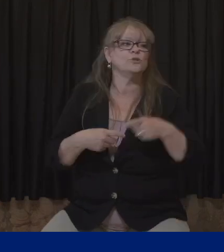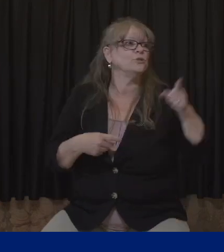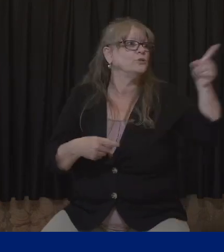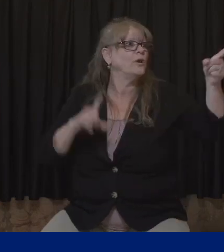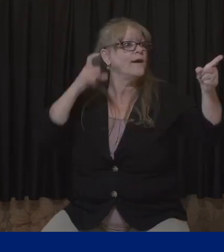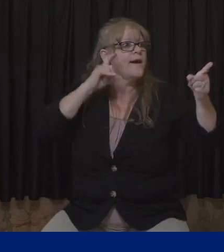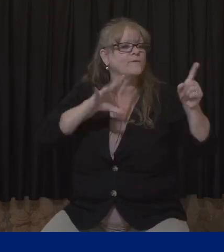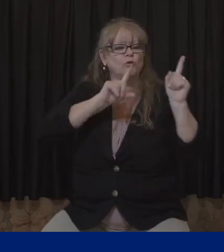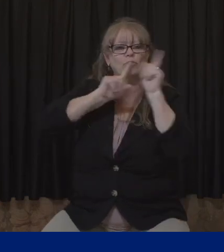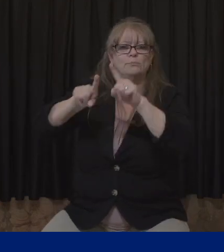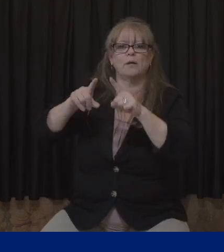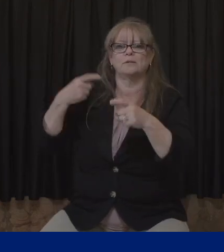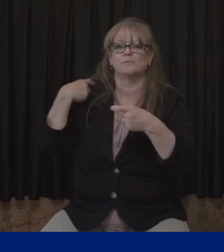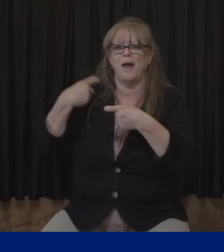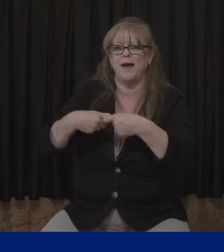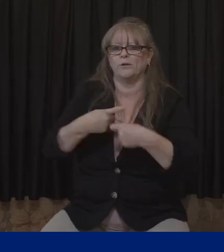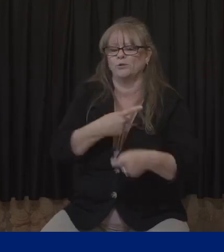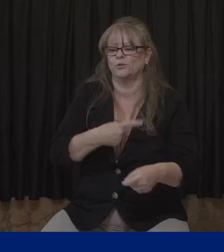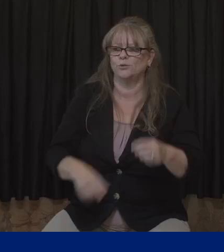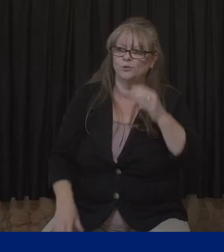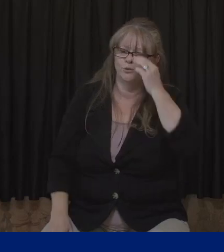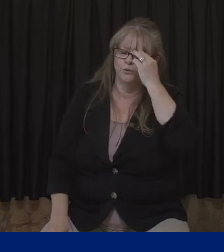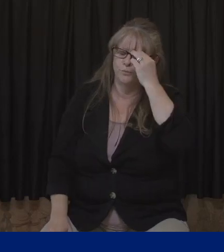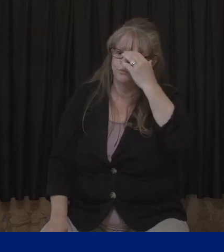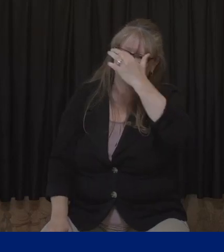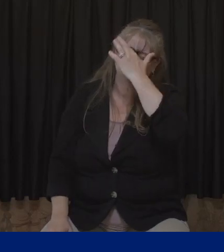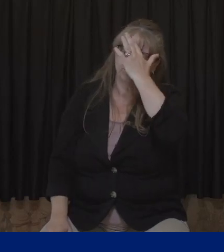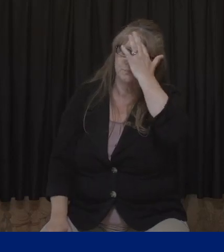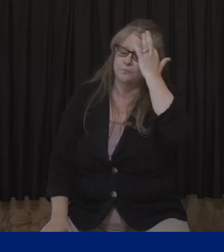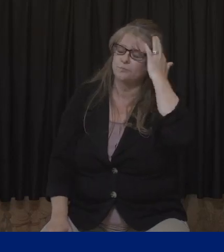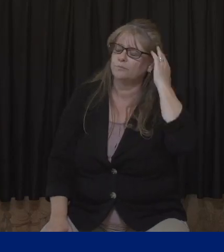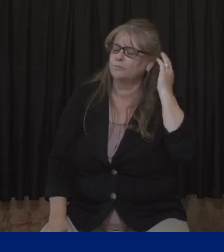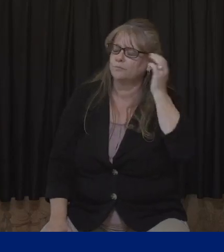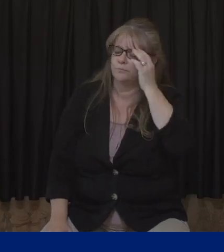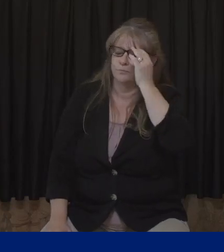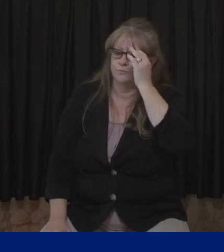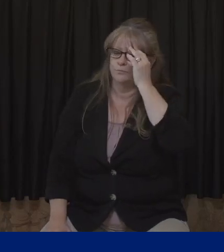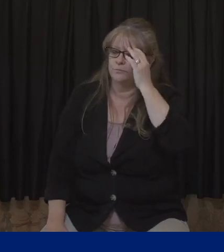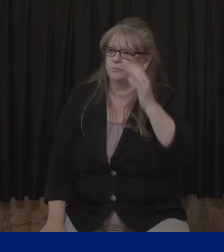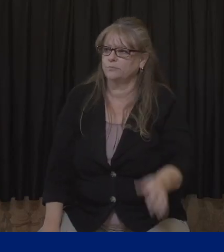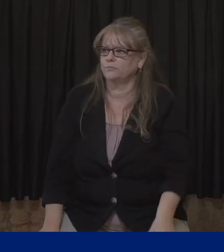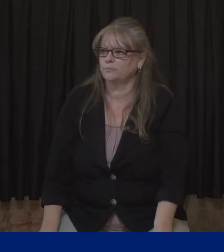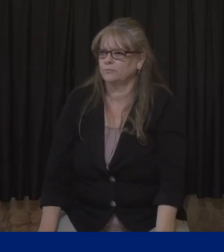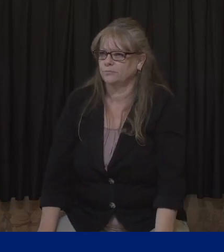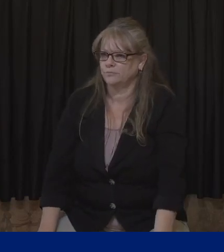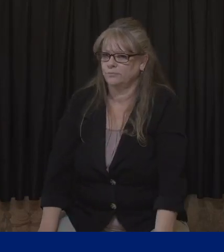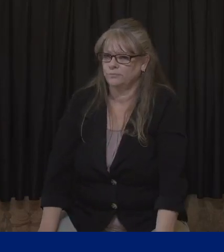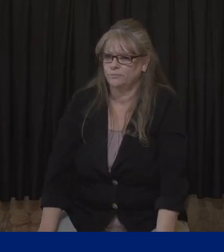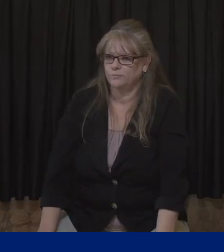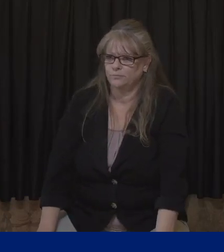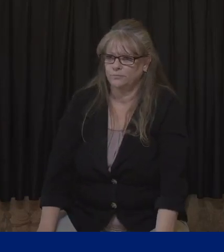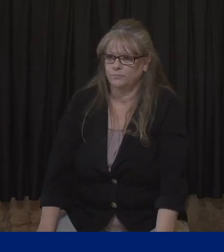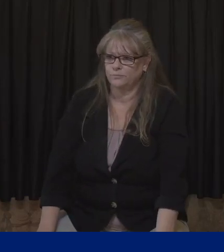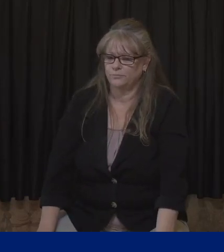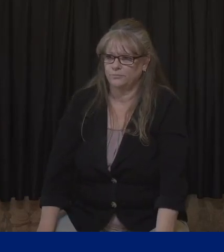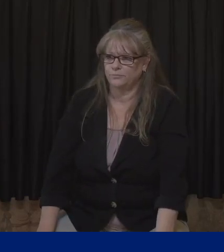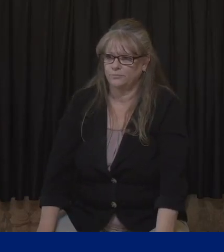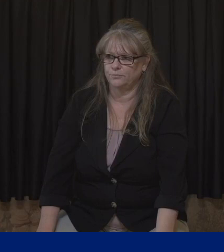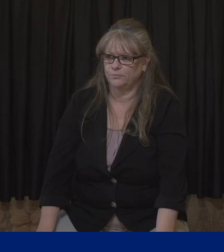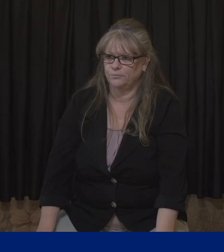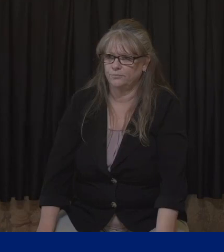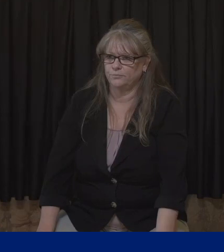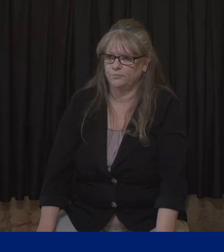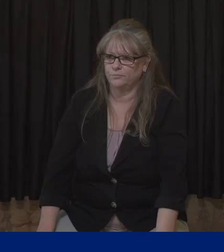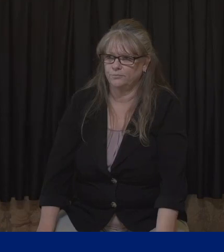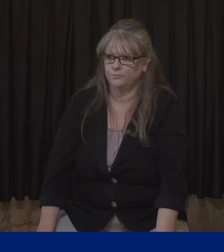fase que todos entiendan que todo no es seguro permanente. Es un poco más seguro del pasado